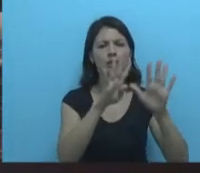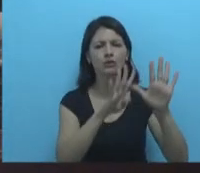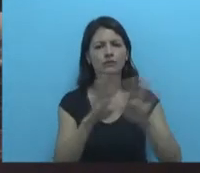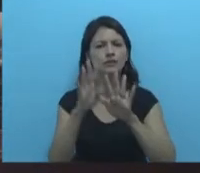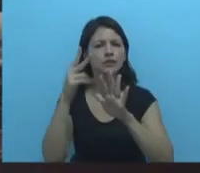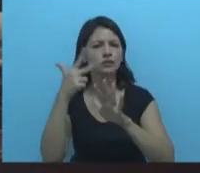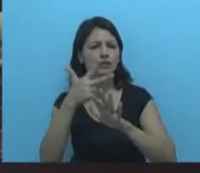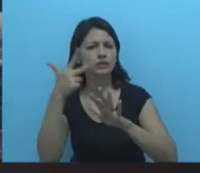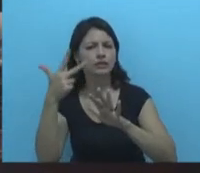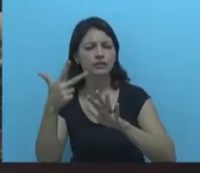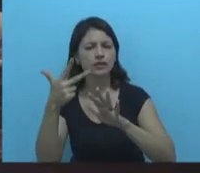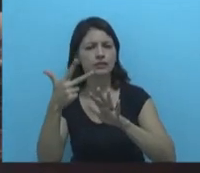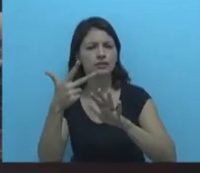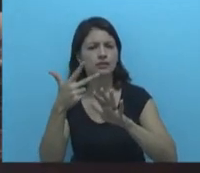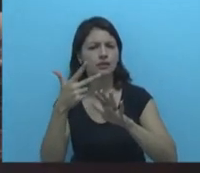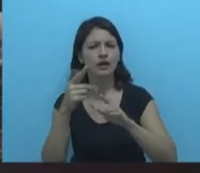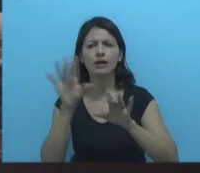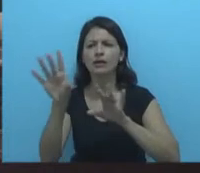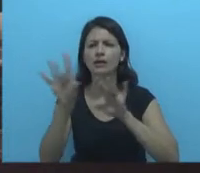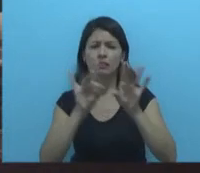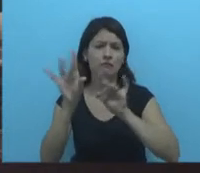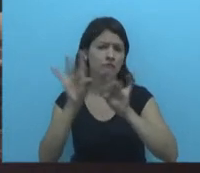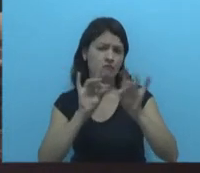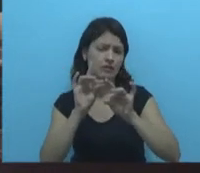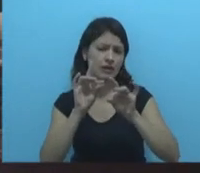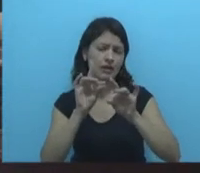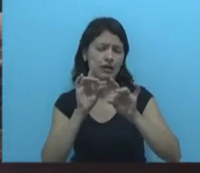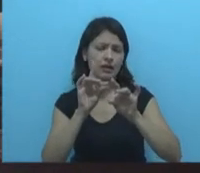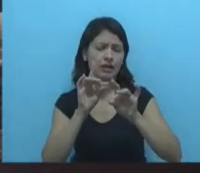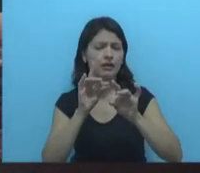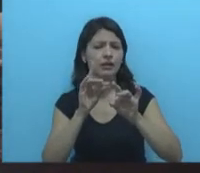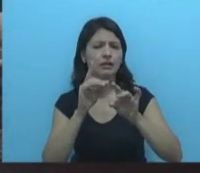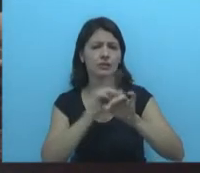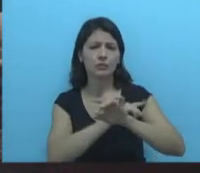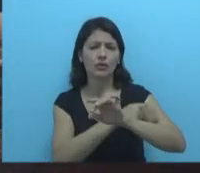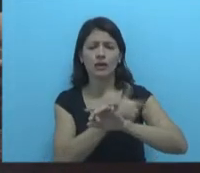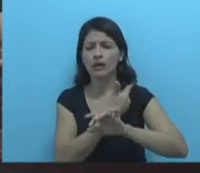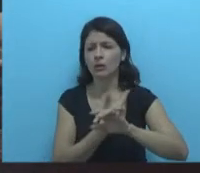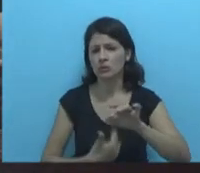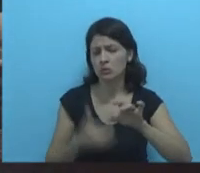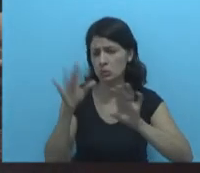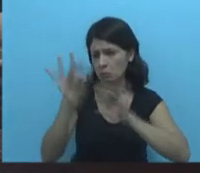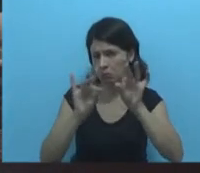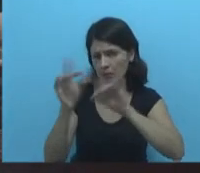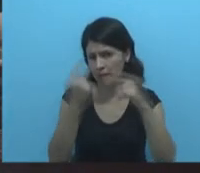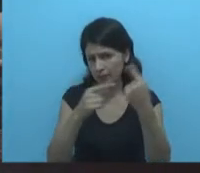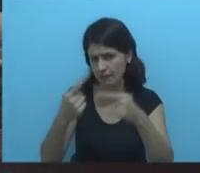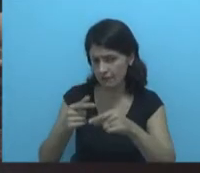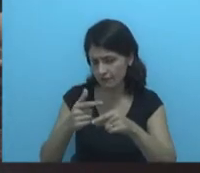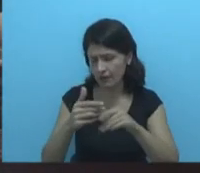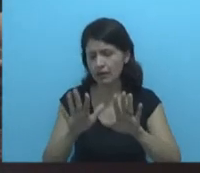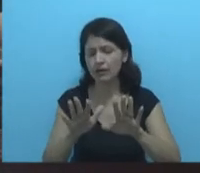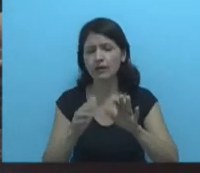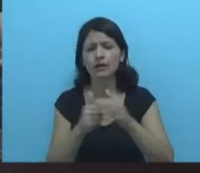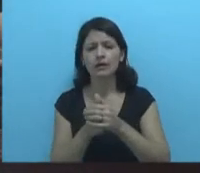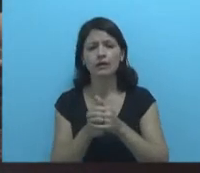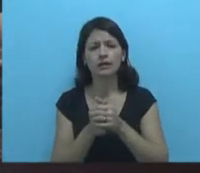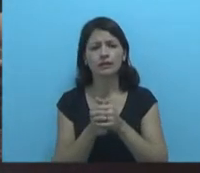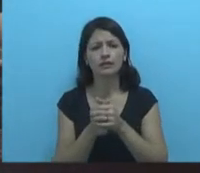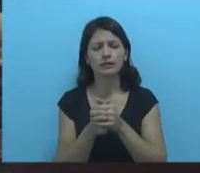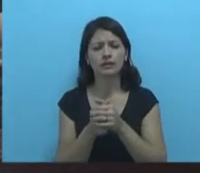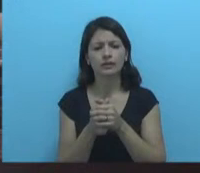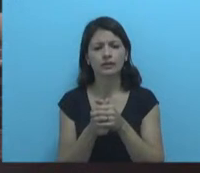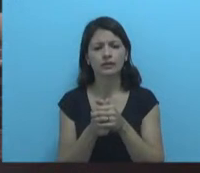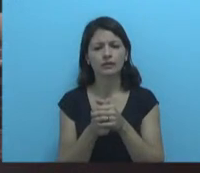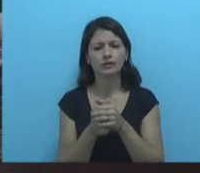4.933. Designaciones que realizó el Poder Ejecutivo conforme lo dispuesto por el artículo 66 bis de la Ley